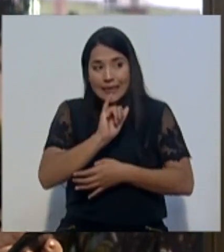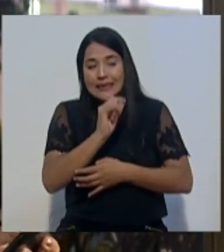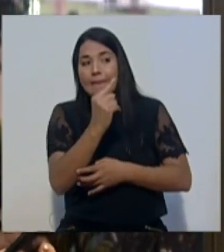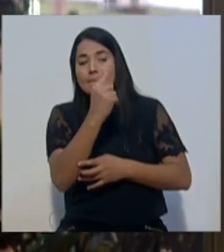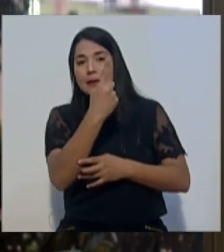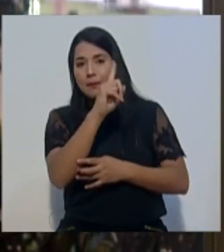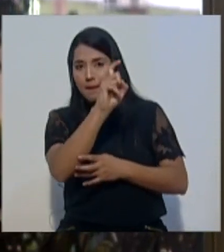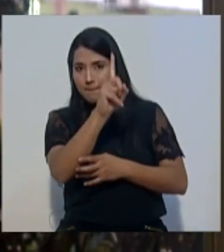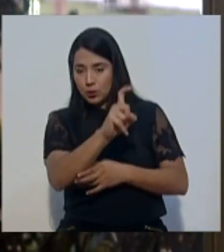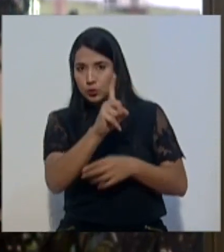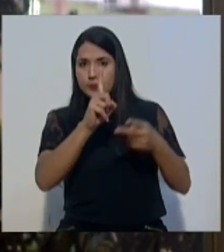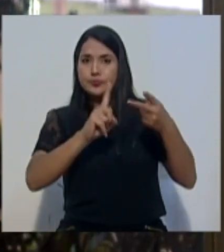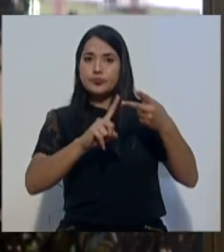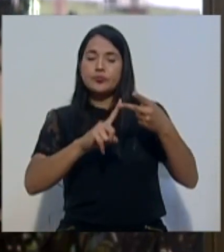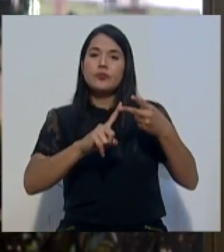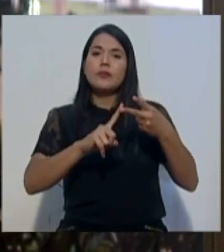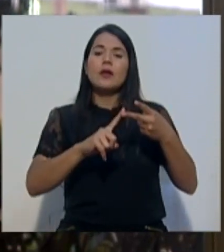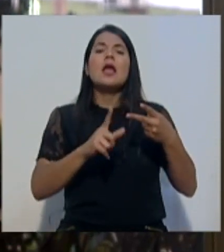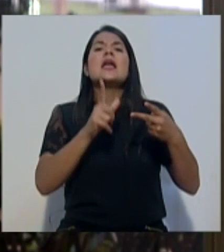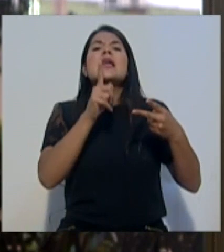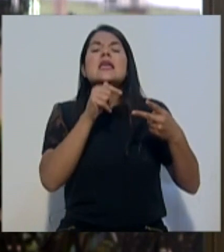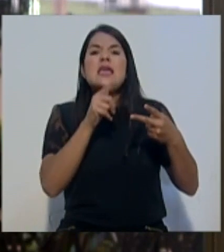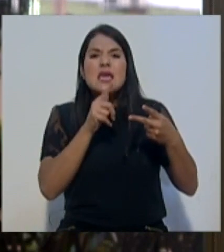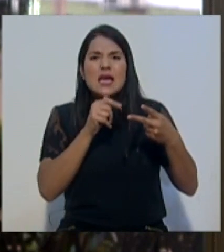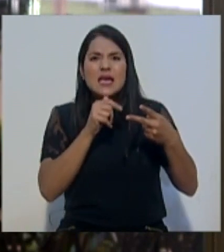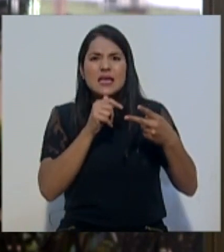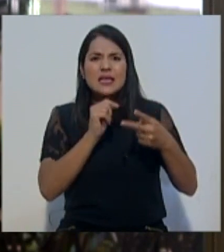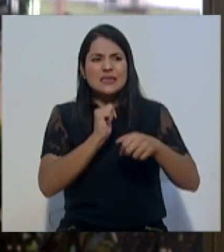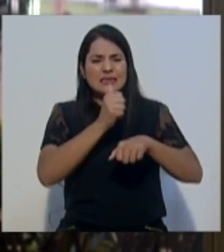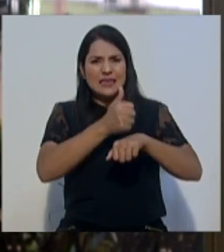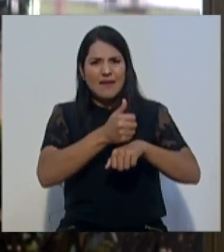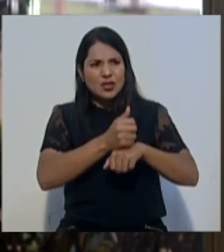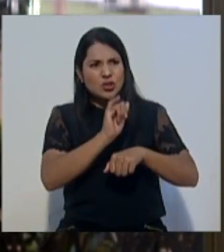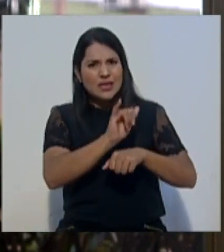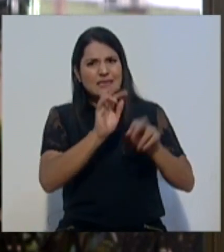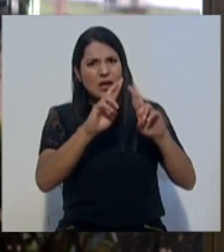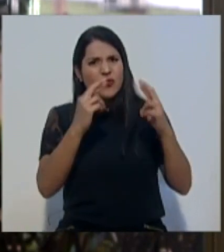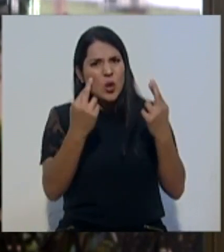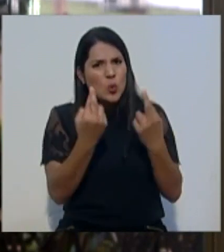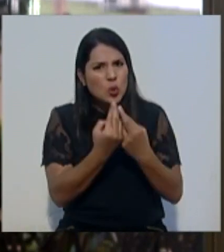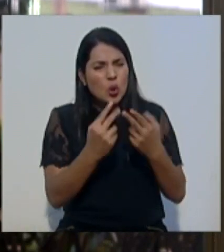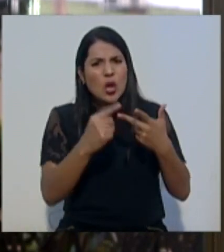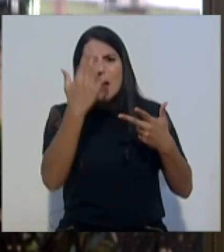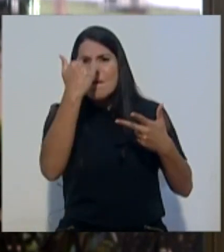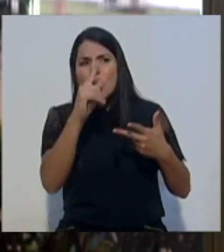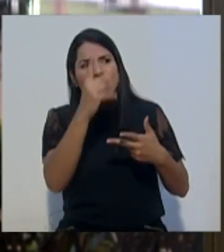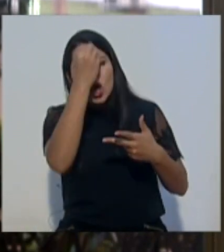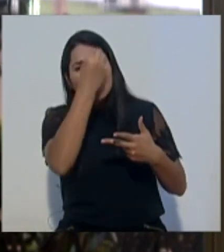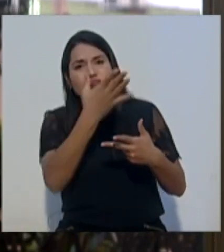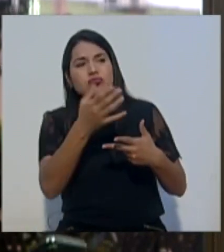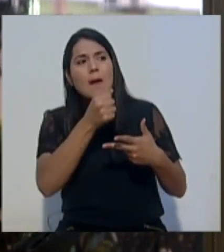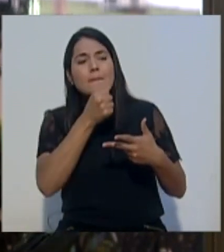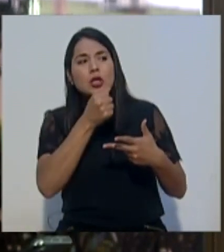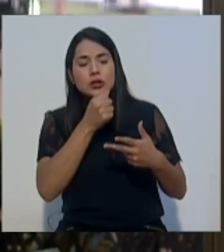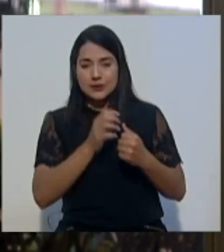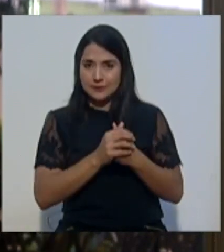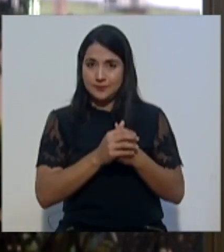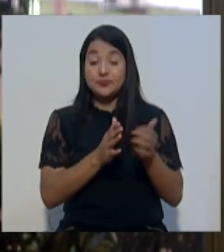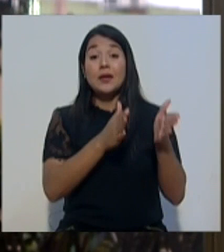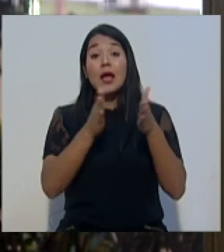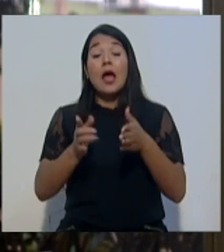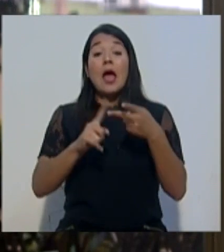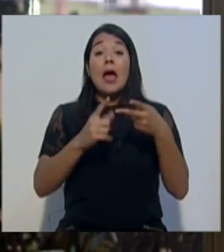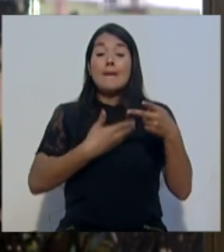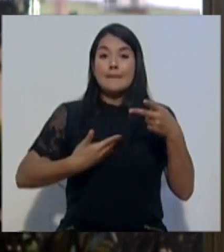pregunta. Y bueno, por supuesto, ¿quién convocó esta reunión y por qué no se le avisó a la prensa? Después al señor